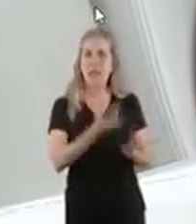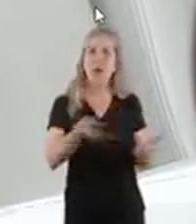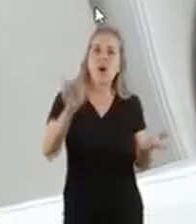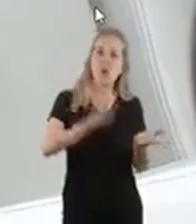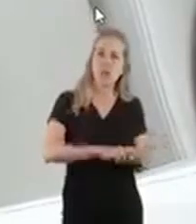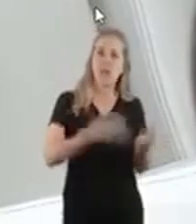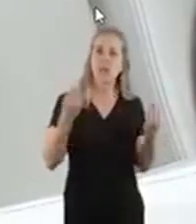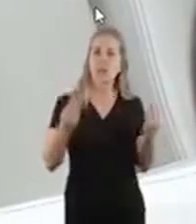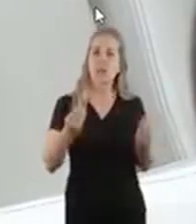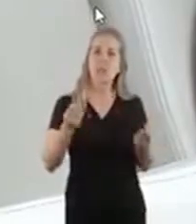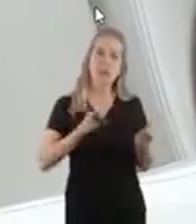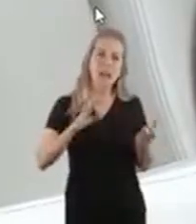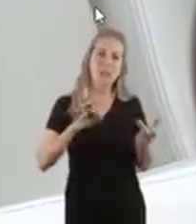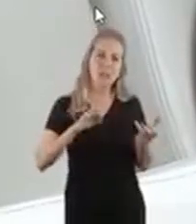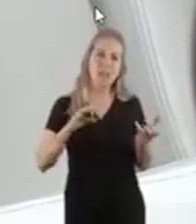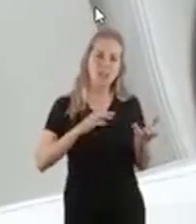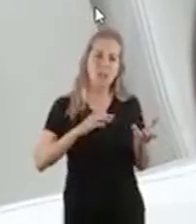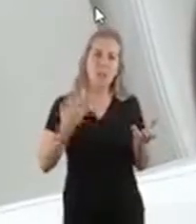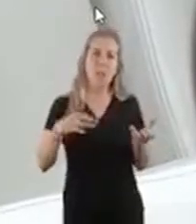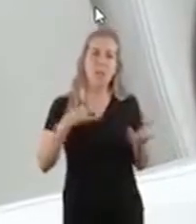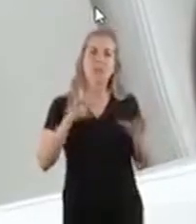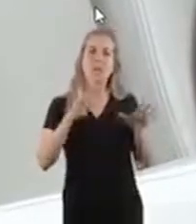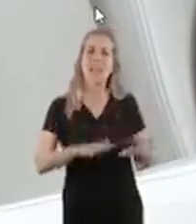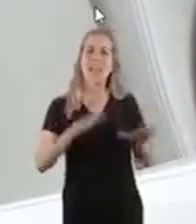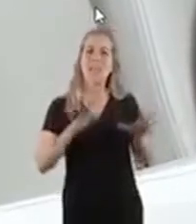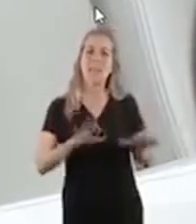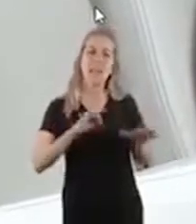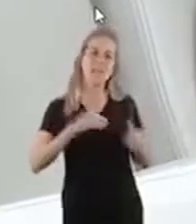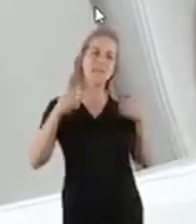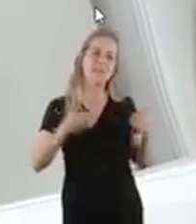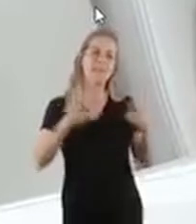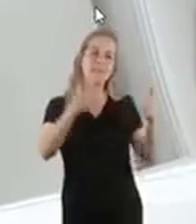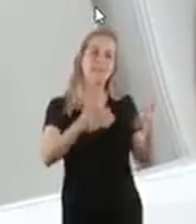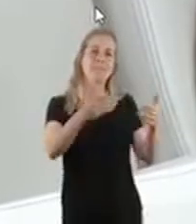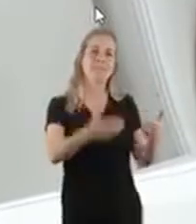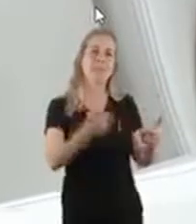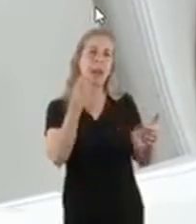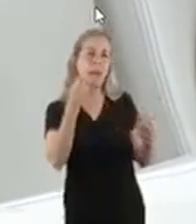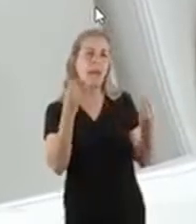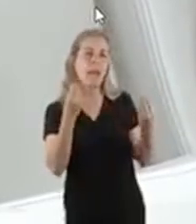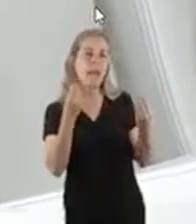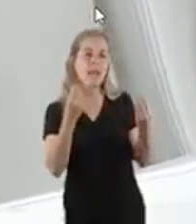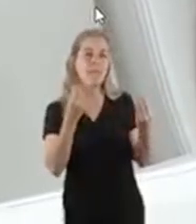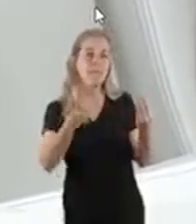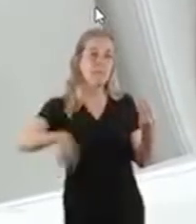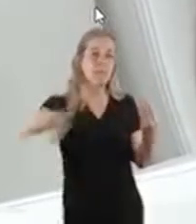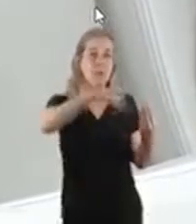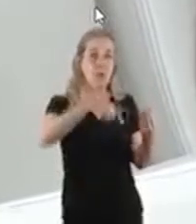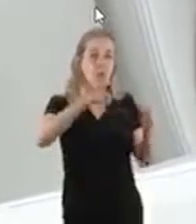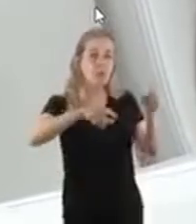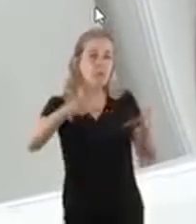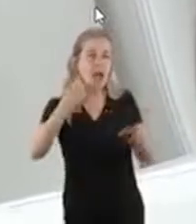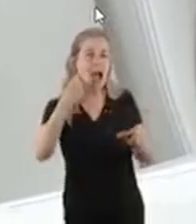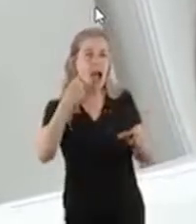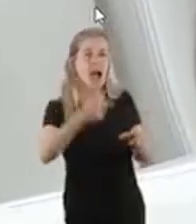cantidad de años que habría que esperar para que se pueda ver Claridad en el horizonte de los argentinos